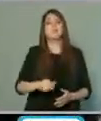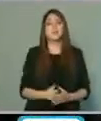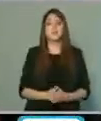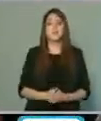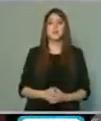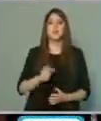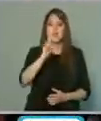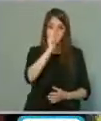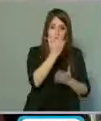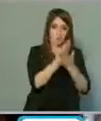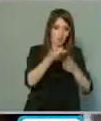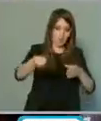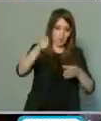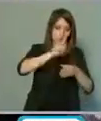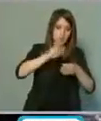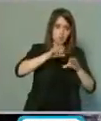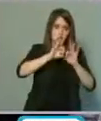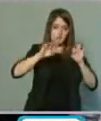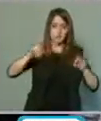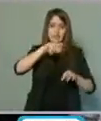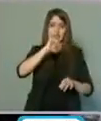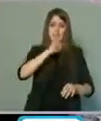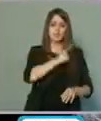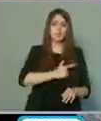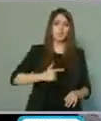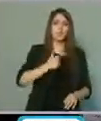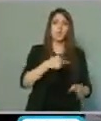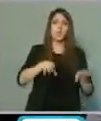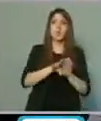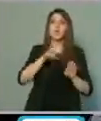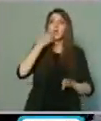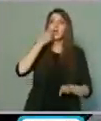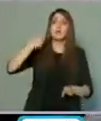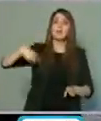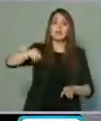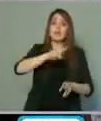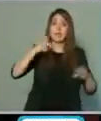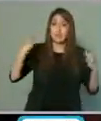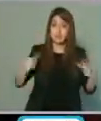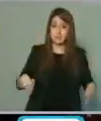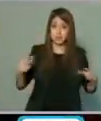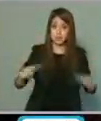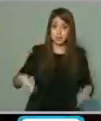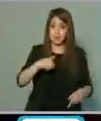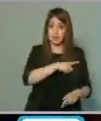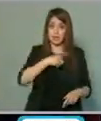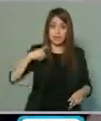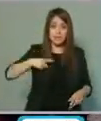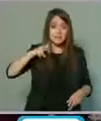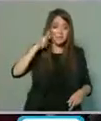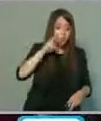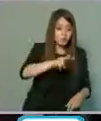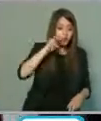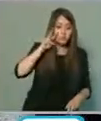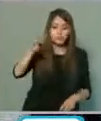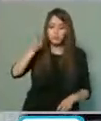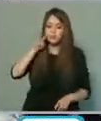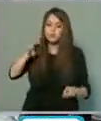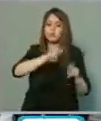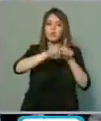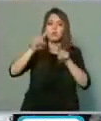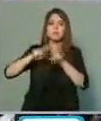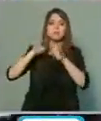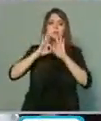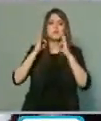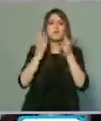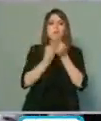pero ahorita le da de chorizo y va a ver cómo sí le va a gustar. Ahora sí, como dicen por ahí, échale un ojito a todos estos manjares